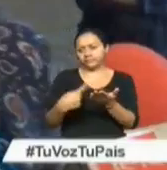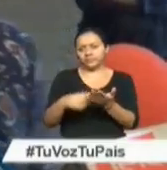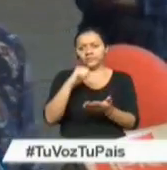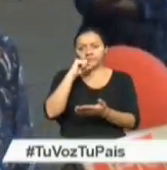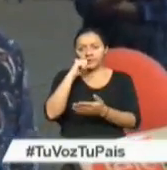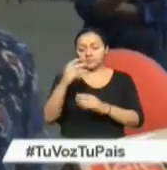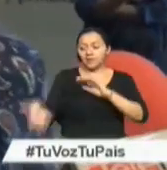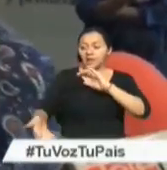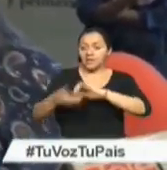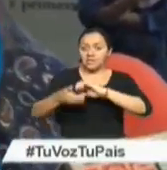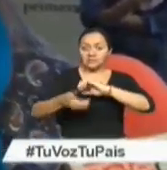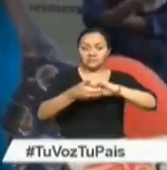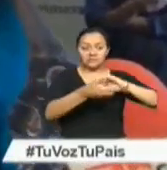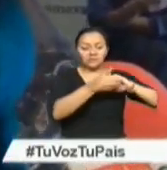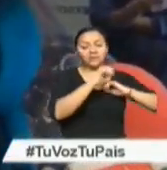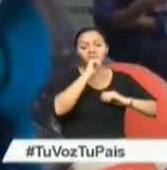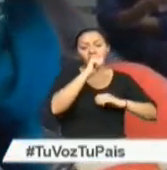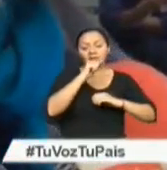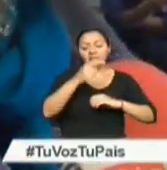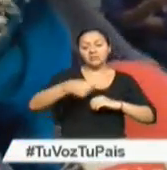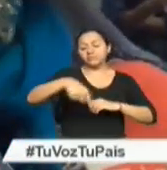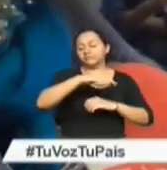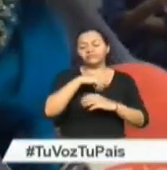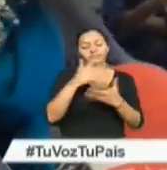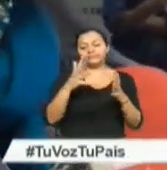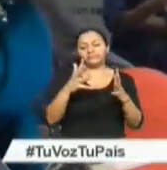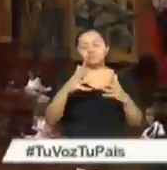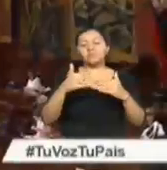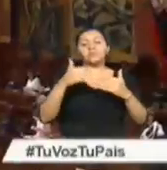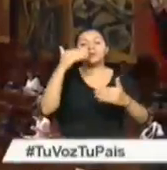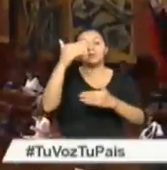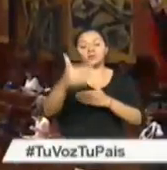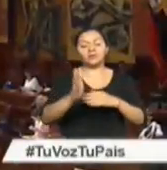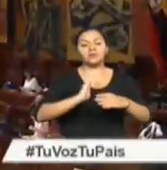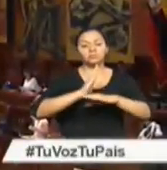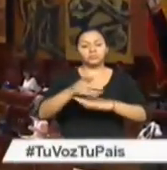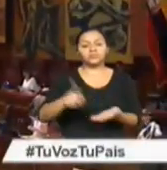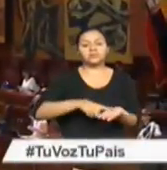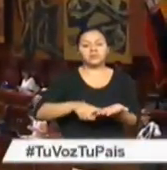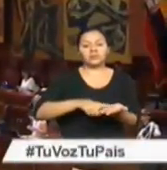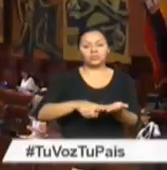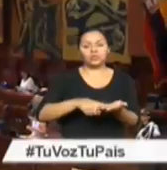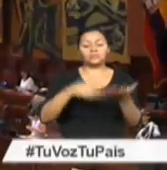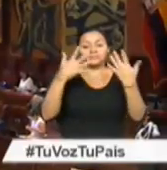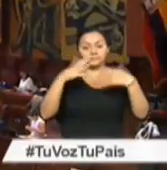aliados con los que hacemos una mayoría parlamentaria. En los próximos días se estará efectuando una reunión. Y